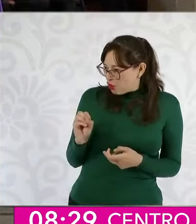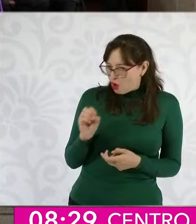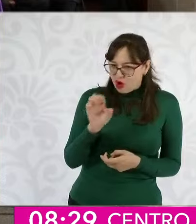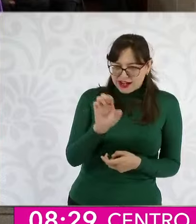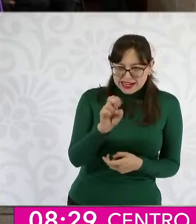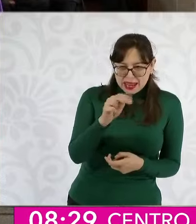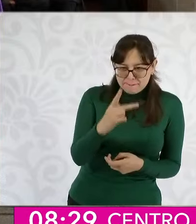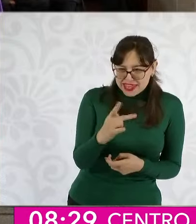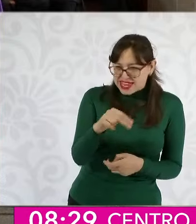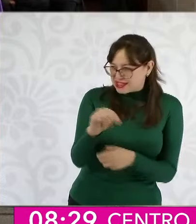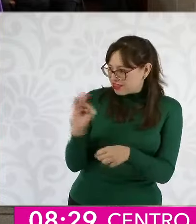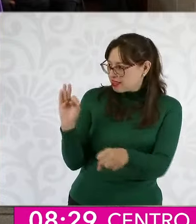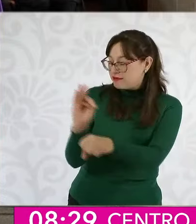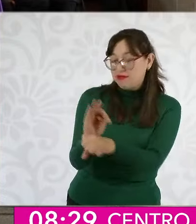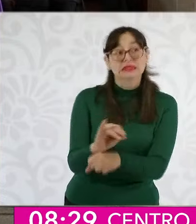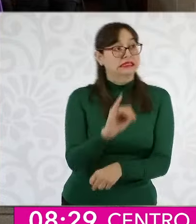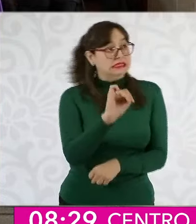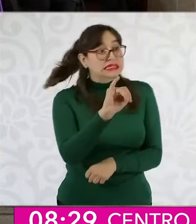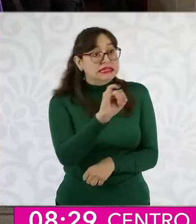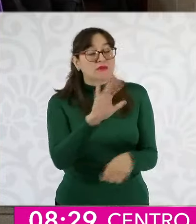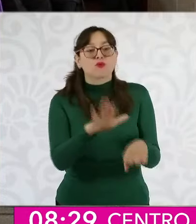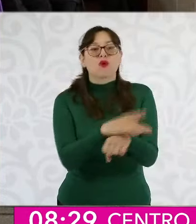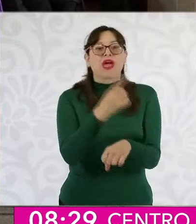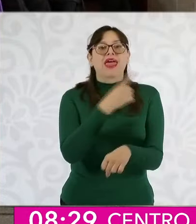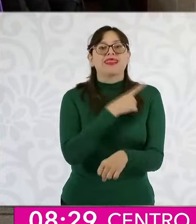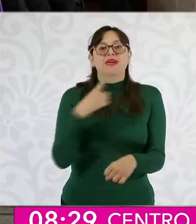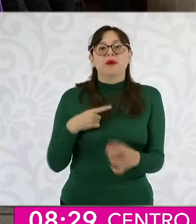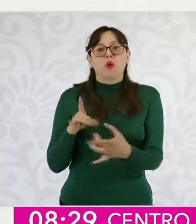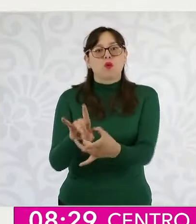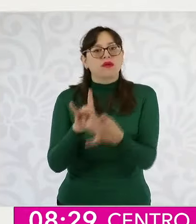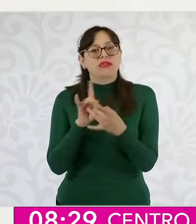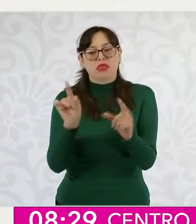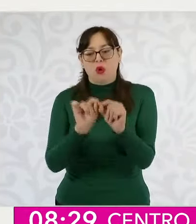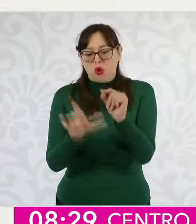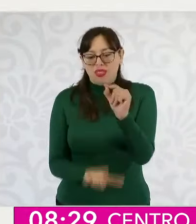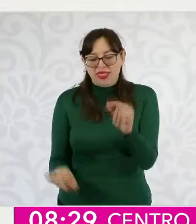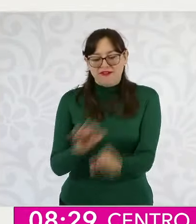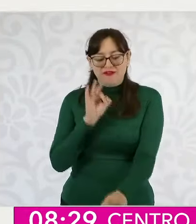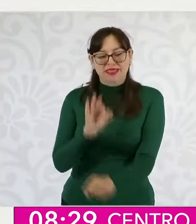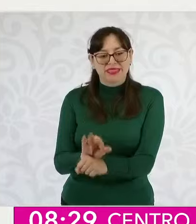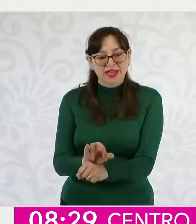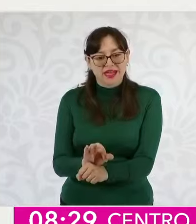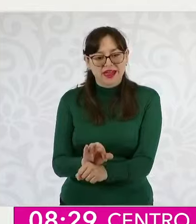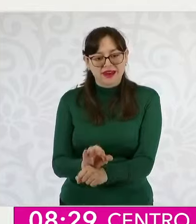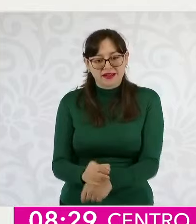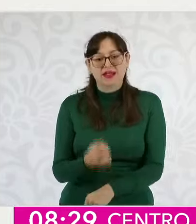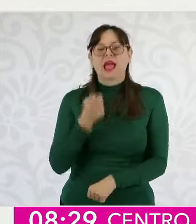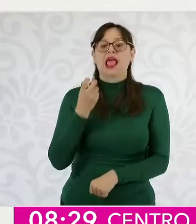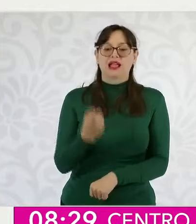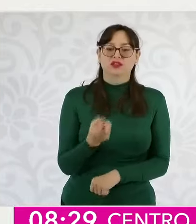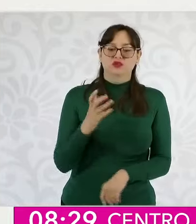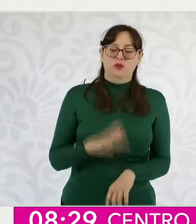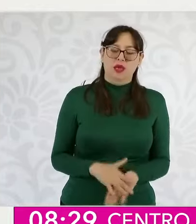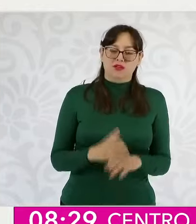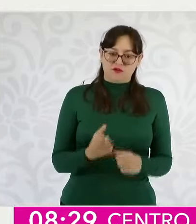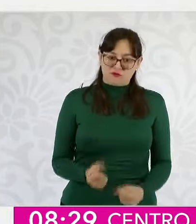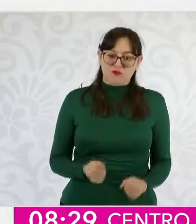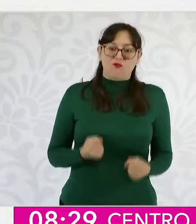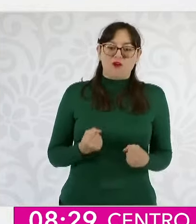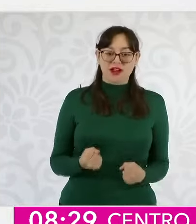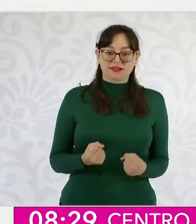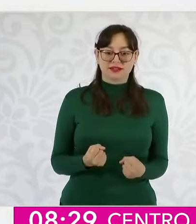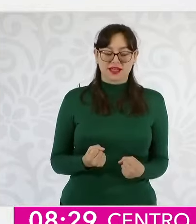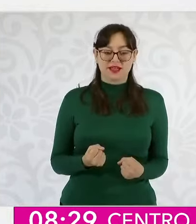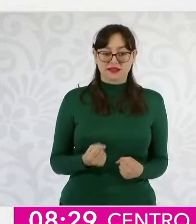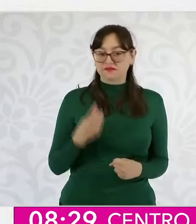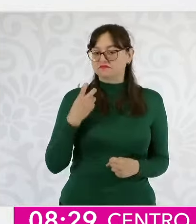Pero en este caso hay unidad y eso nos fortalece mucho y vamos a salir adelante juntos, como siempre